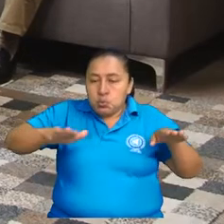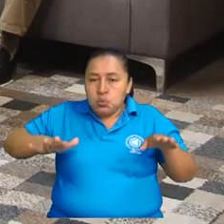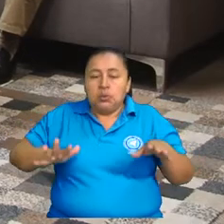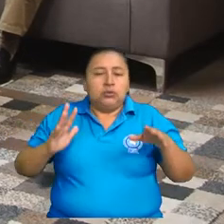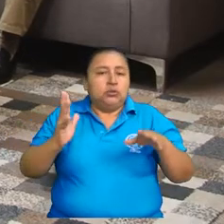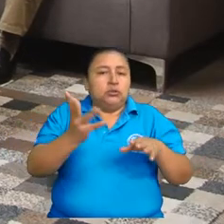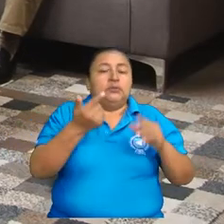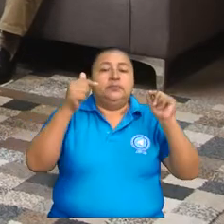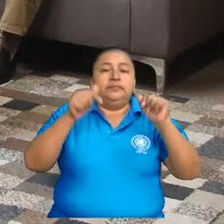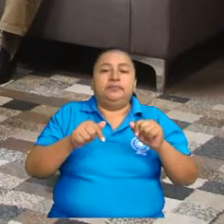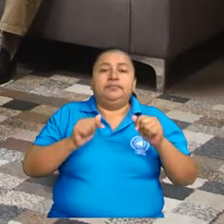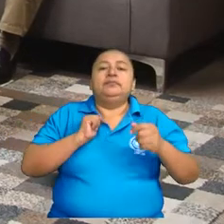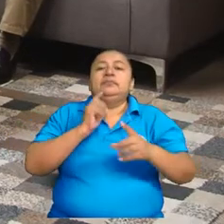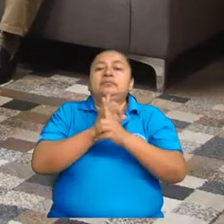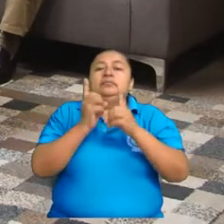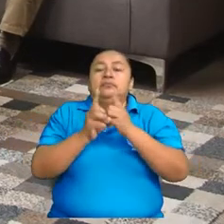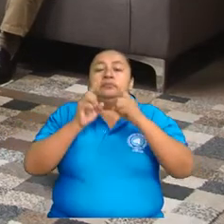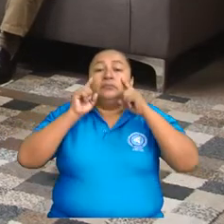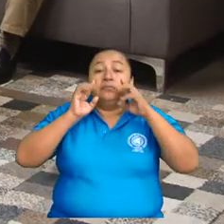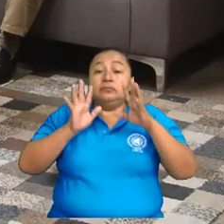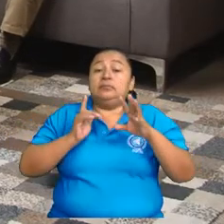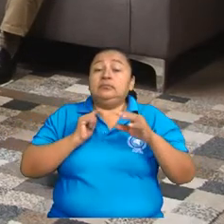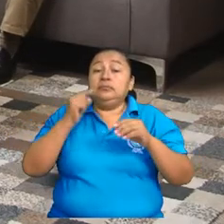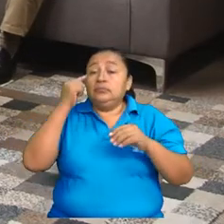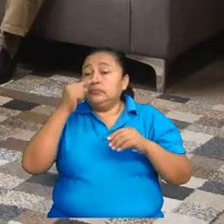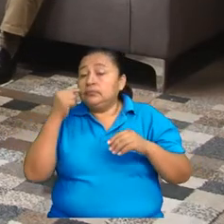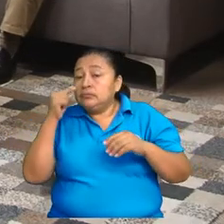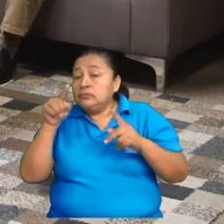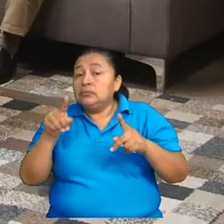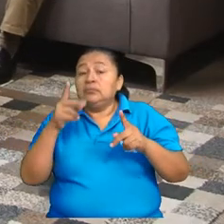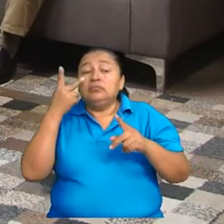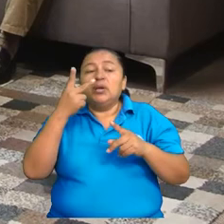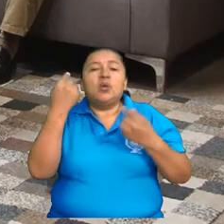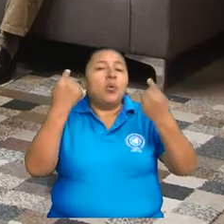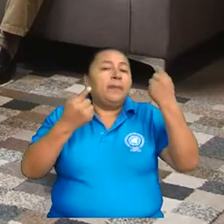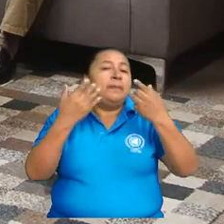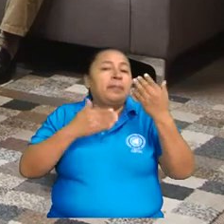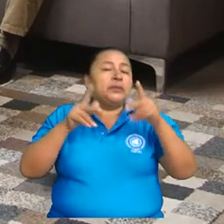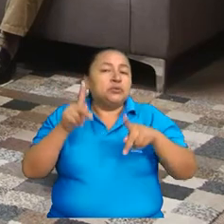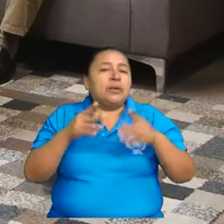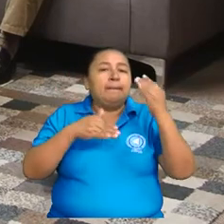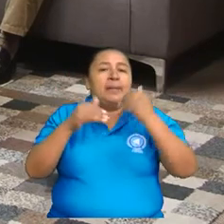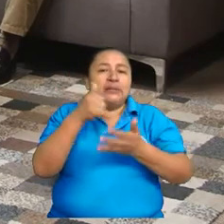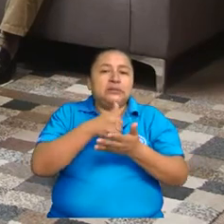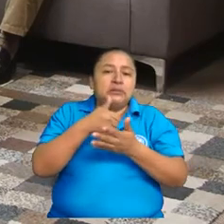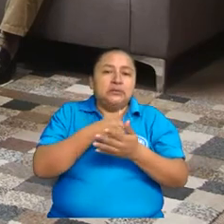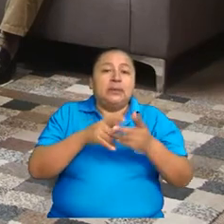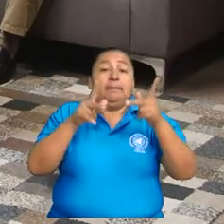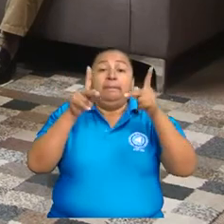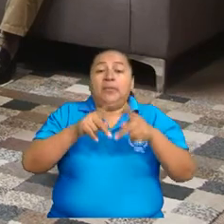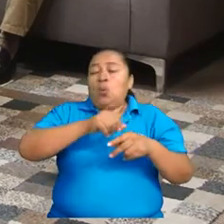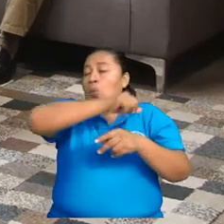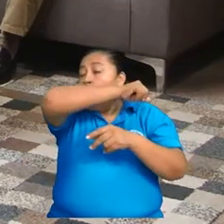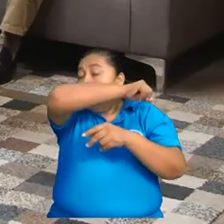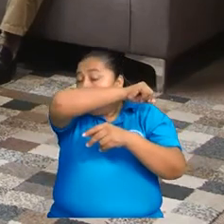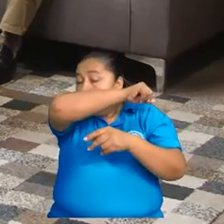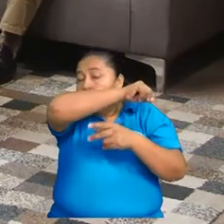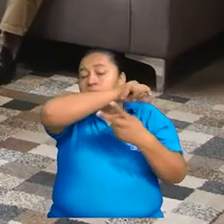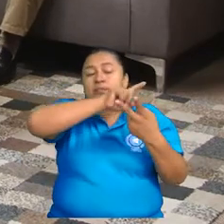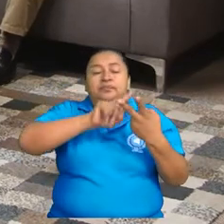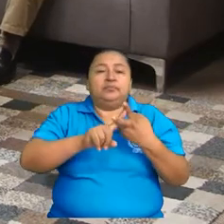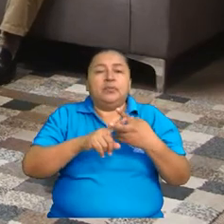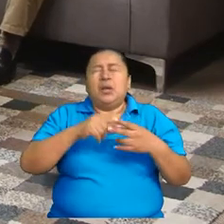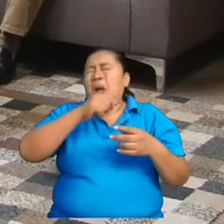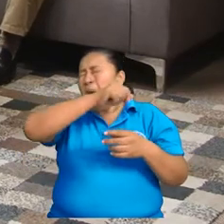frecuentemente, tener identificado a las personas más vulnerables, el toser, que debe toserse en el ángulo interno del